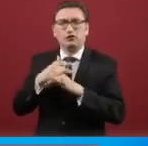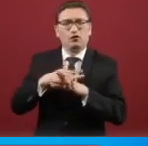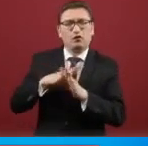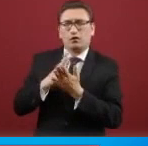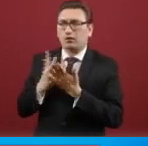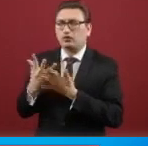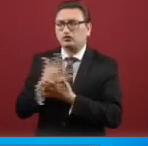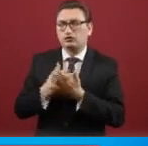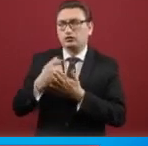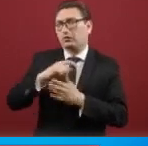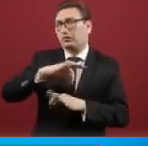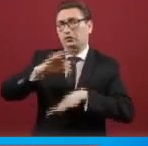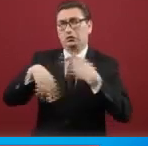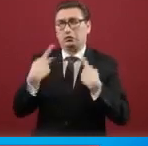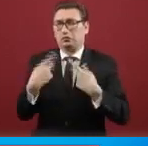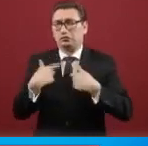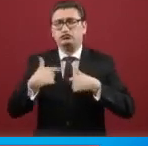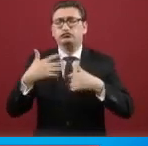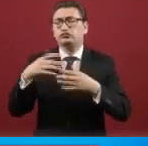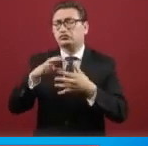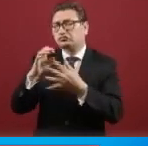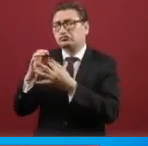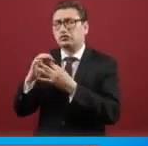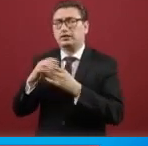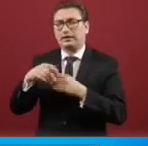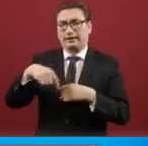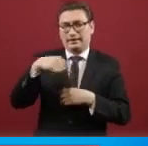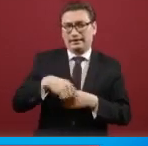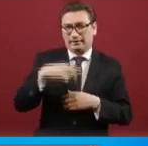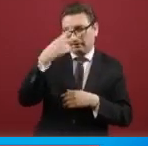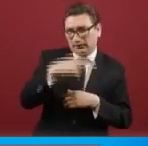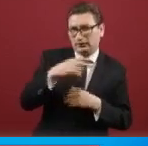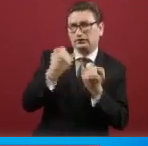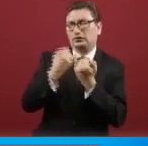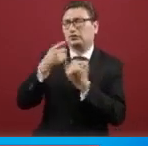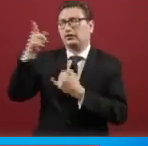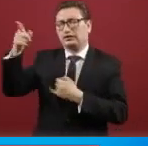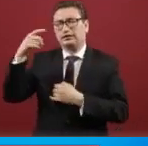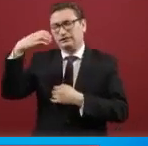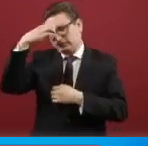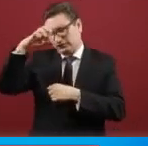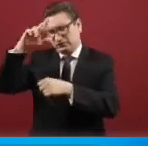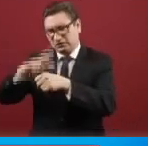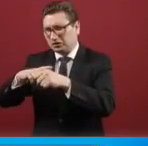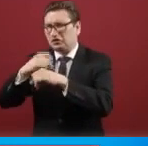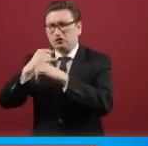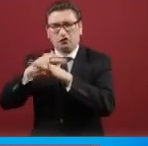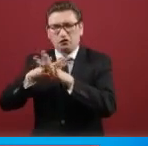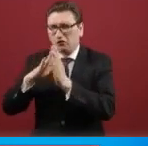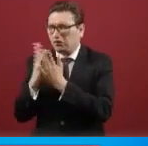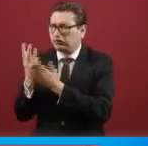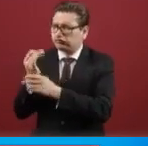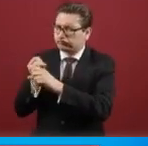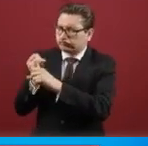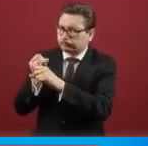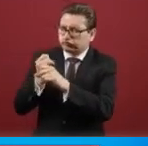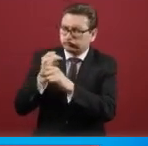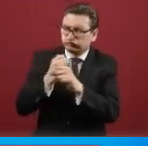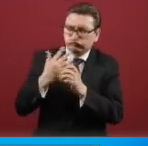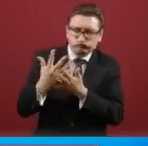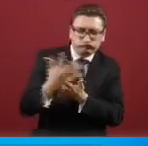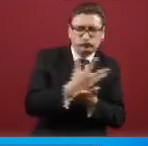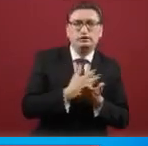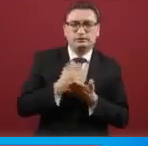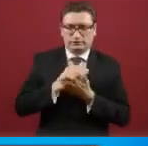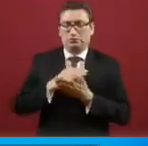todos los que participaron, tanto en México como en el extranjero. han finalizado los foros de migrantes en Estados Unidos y se